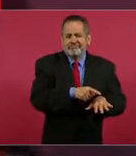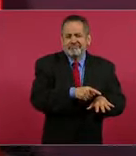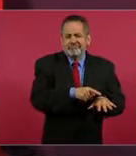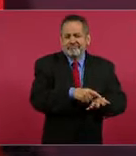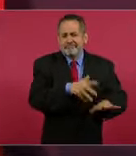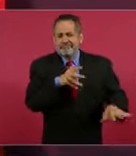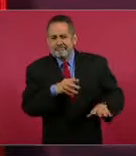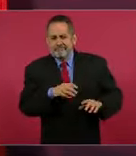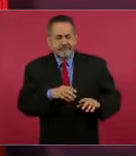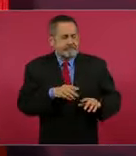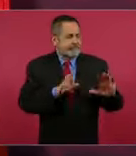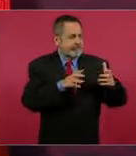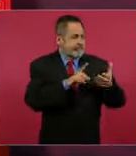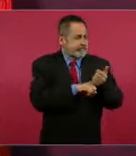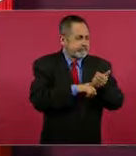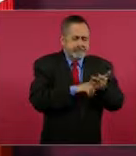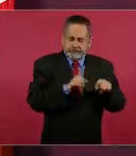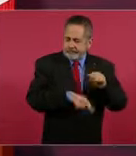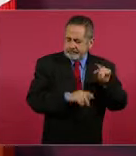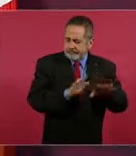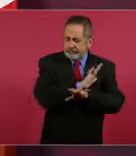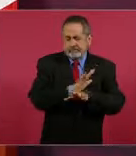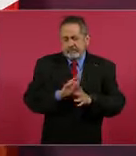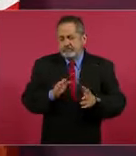Y el conservadurismo.